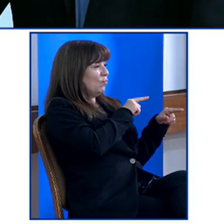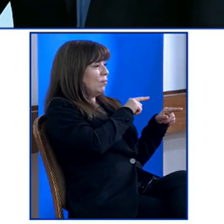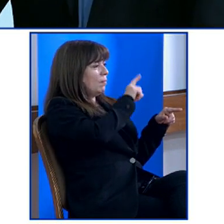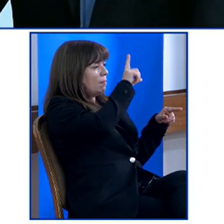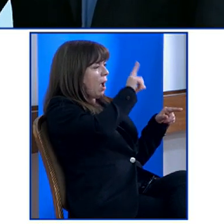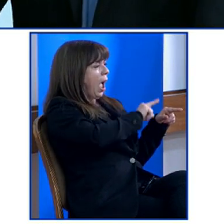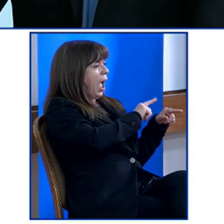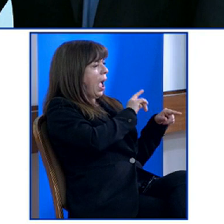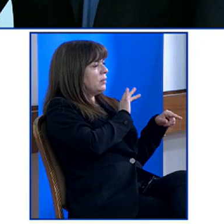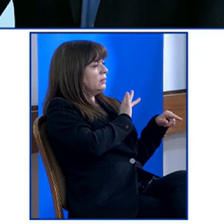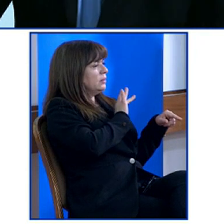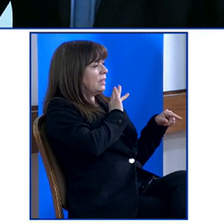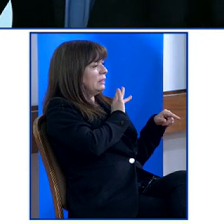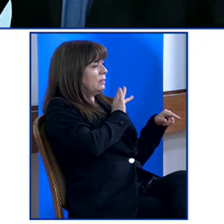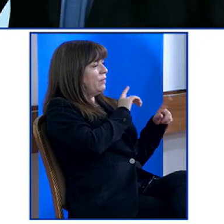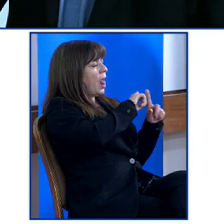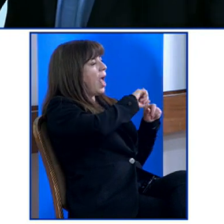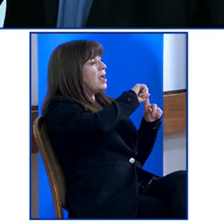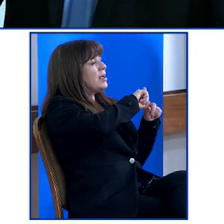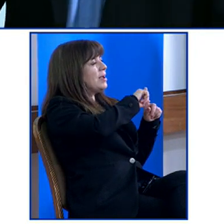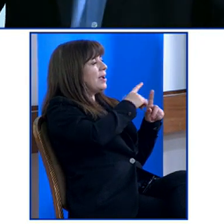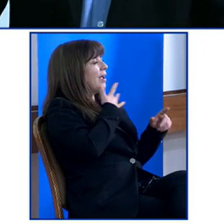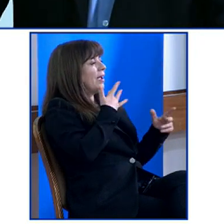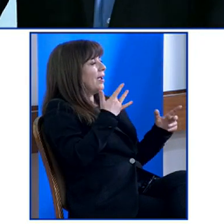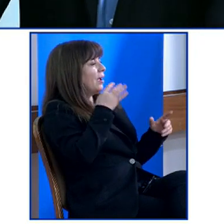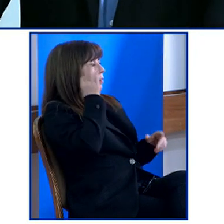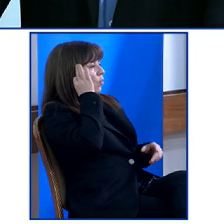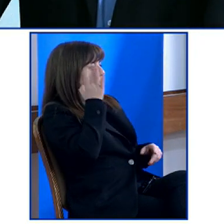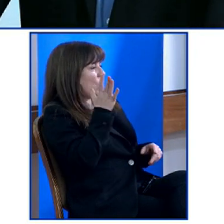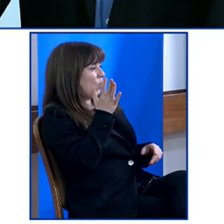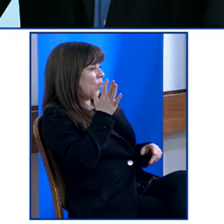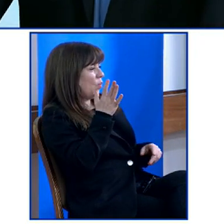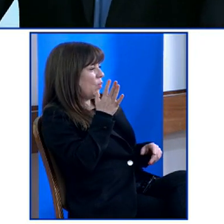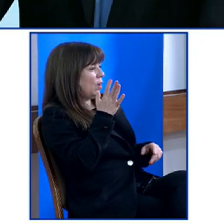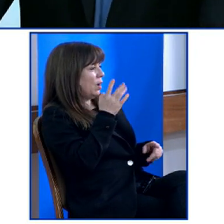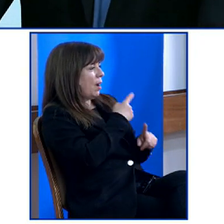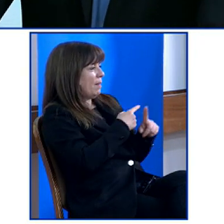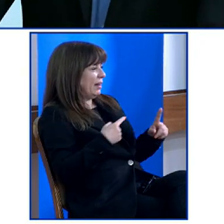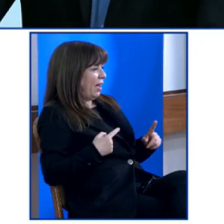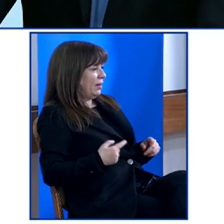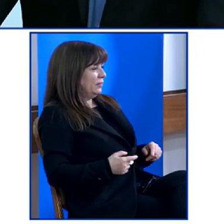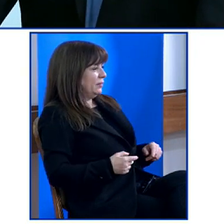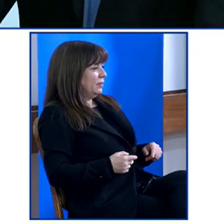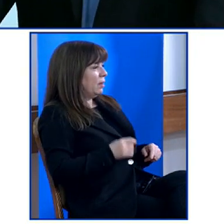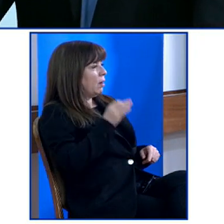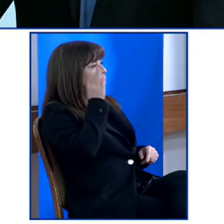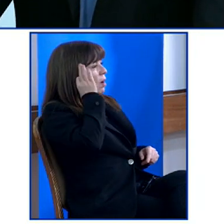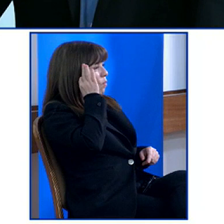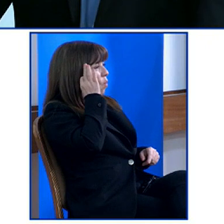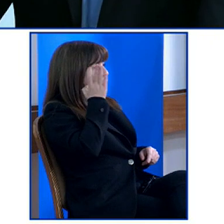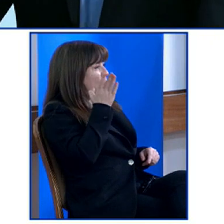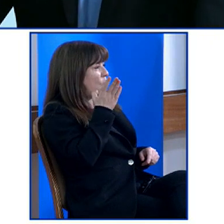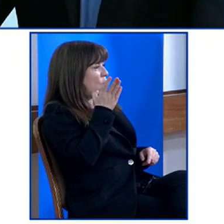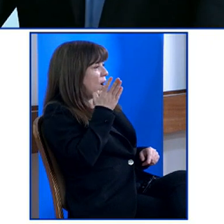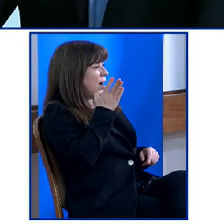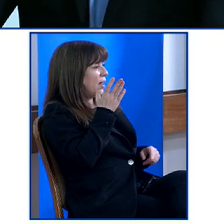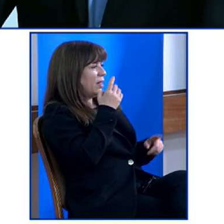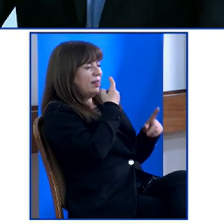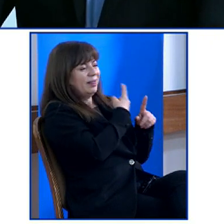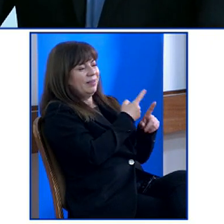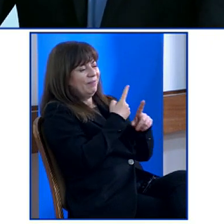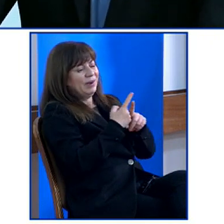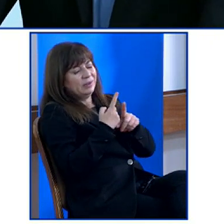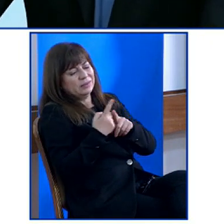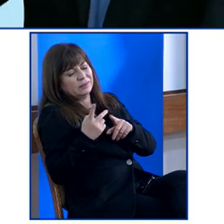menos sensibilidad frente a la temperatura que las mujeres, menos de la mitad. Las mujeres, por